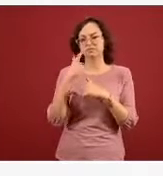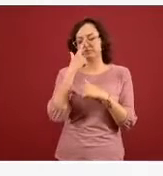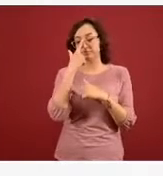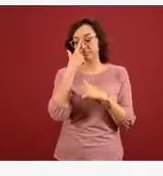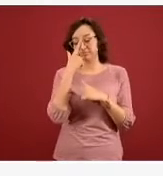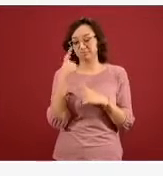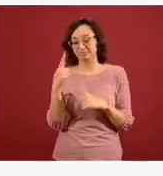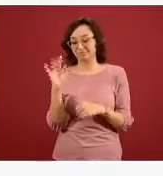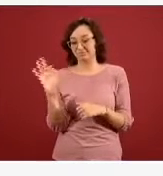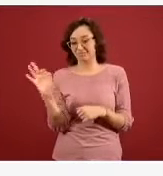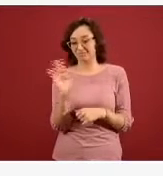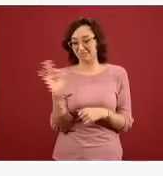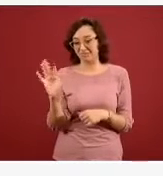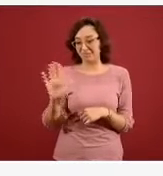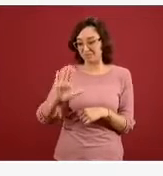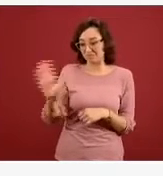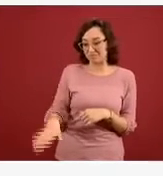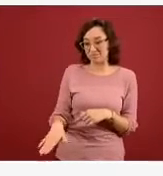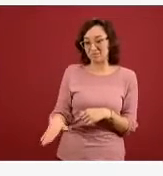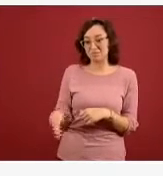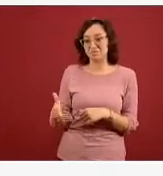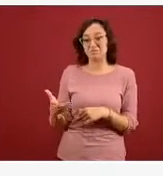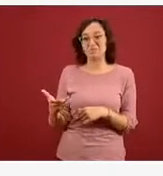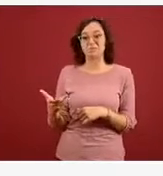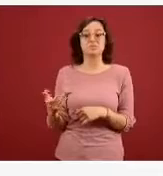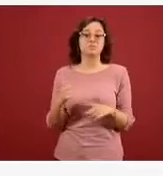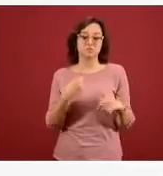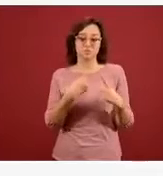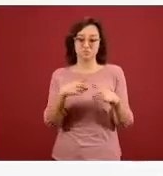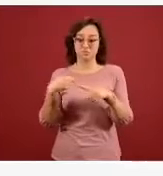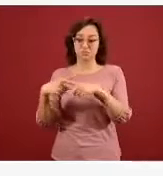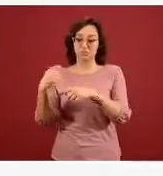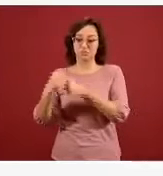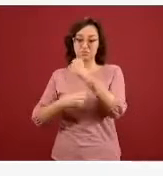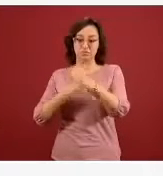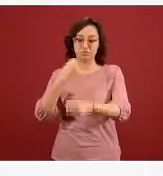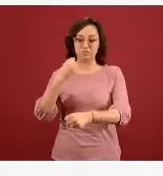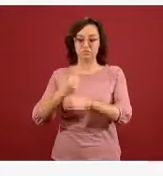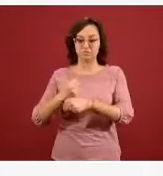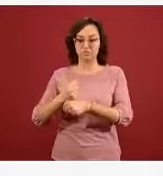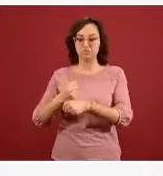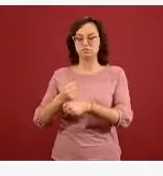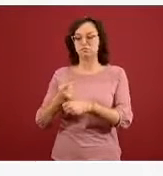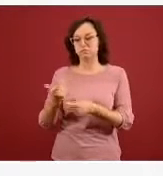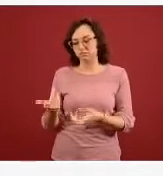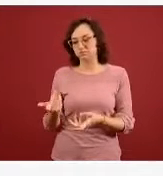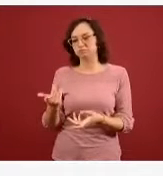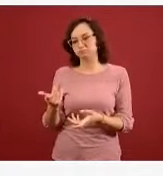desenlaces fatales que puede ocurrir en las distintas edades, y conocemos